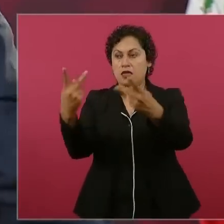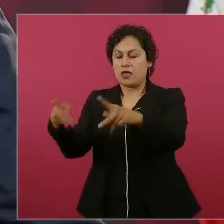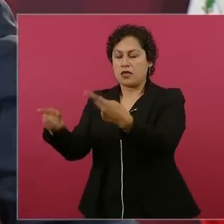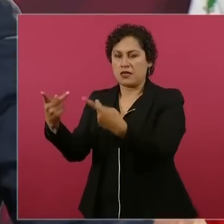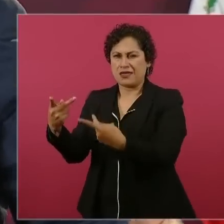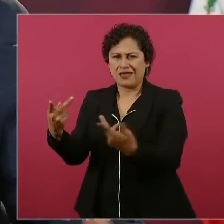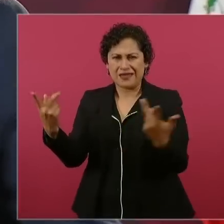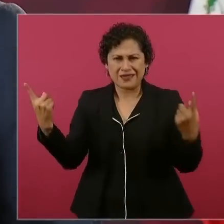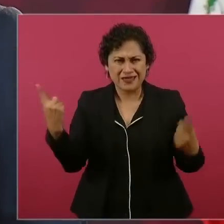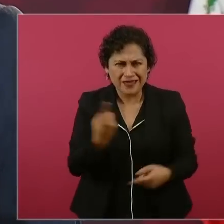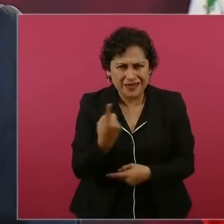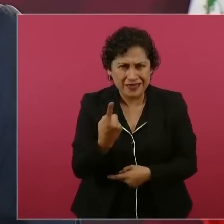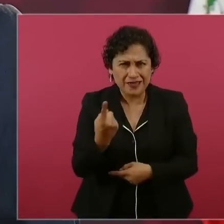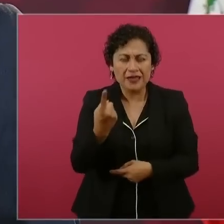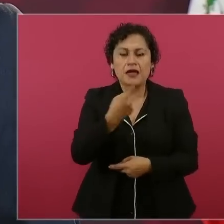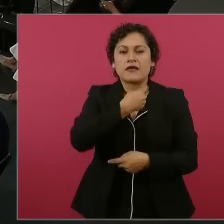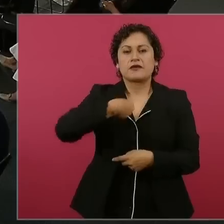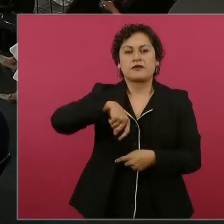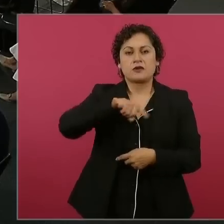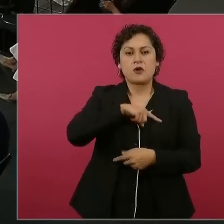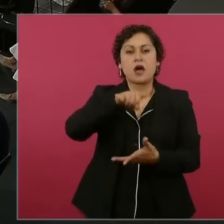adentro de las refinerías,